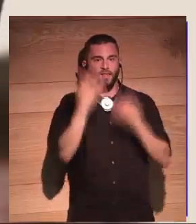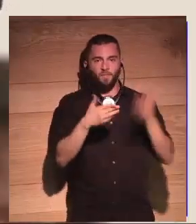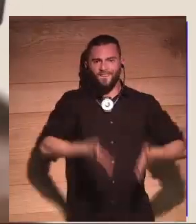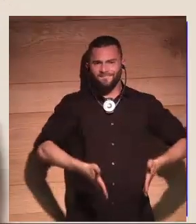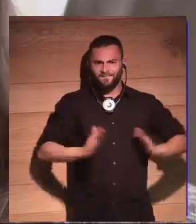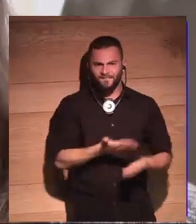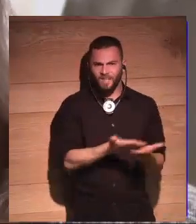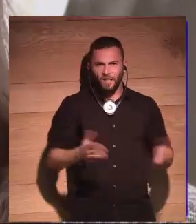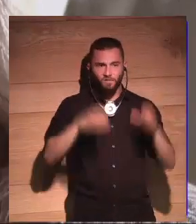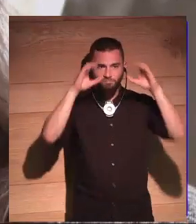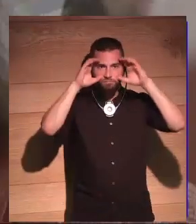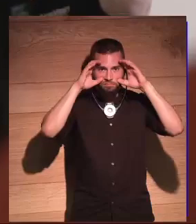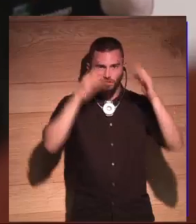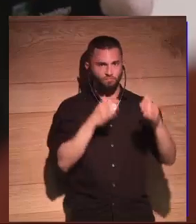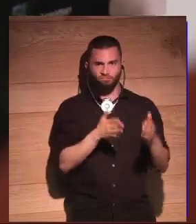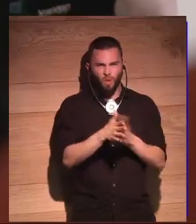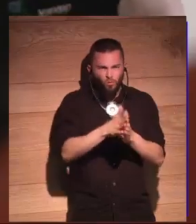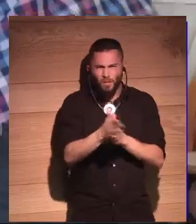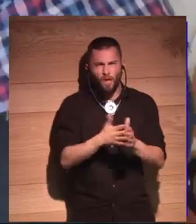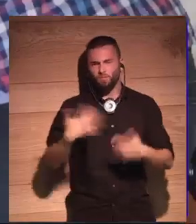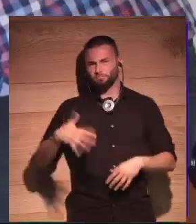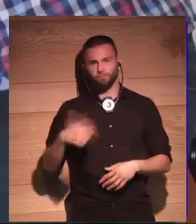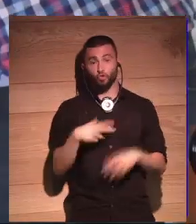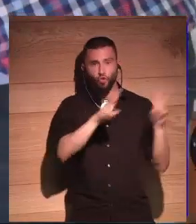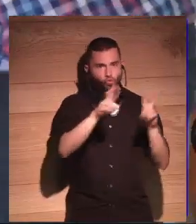gafas virtuales, lo más novedoso.